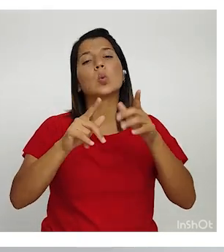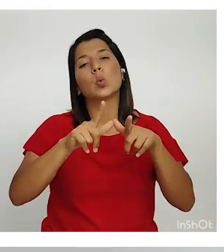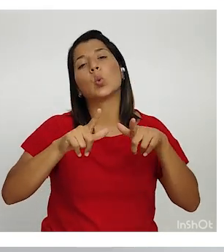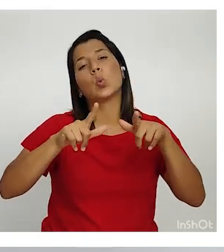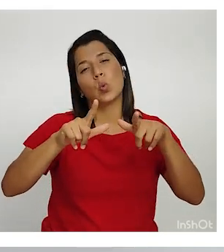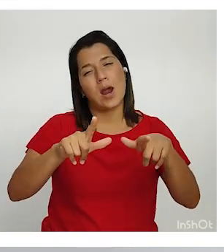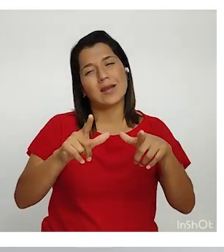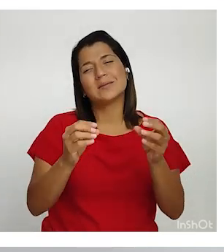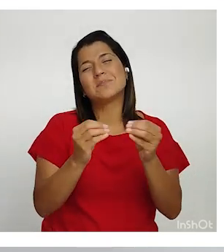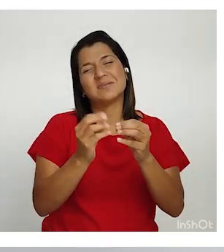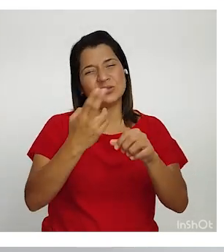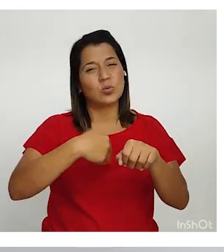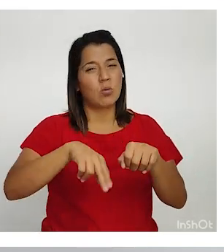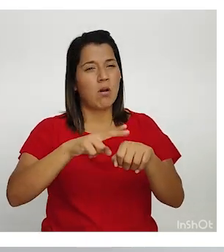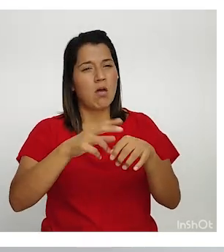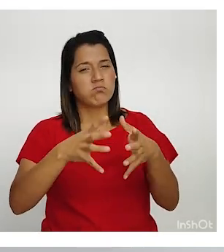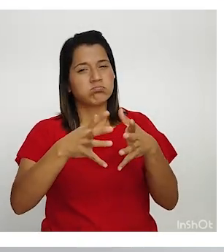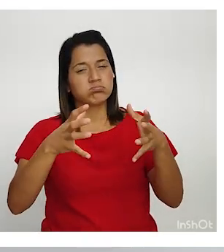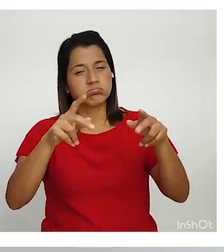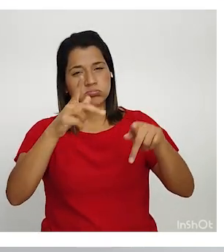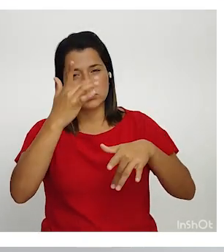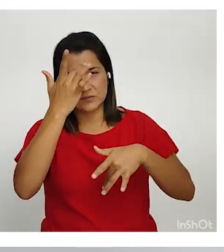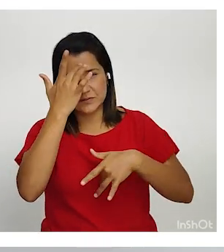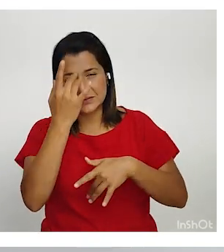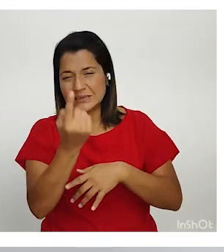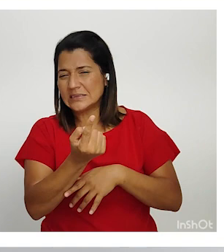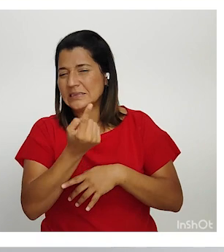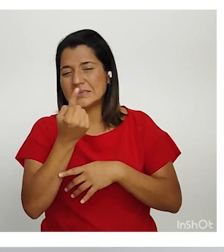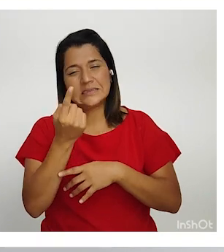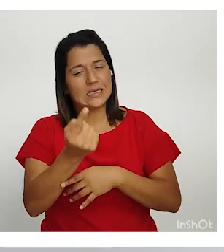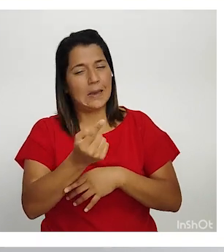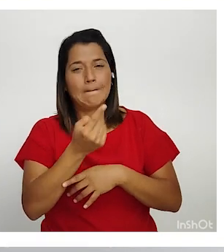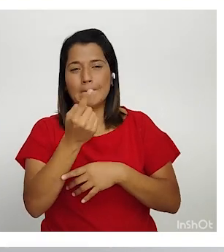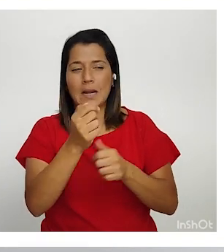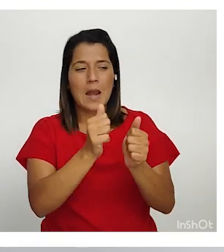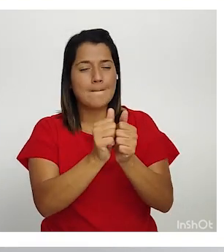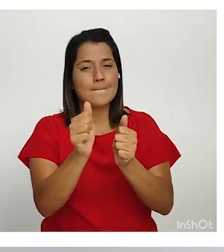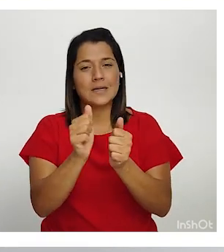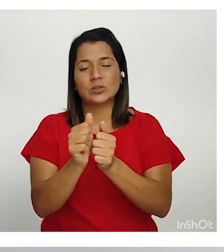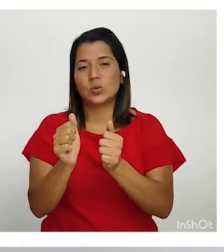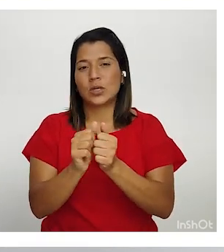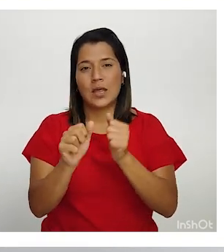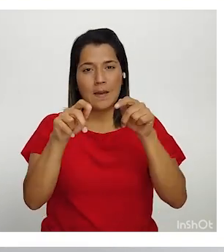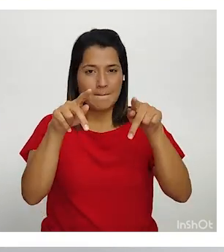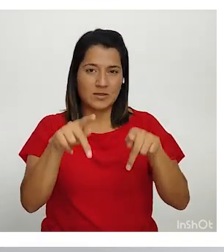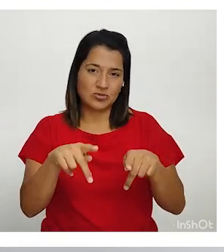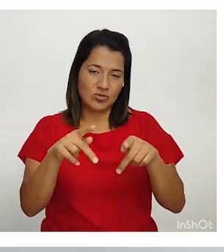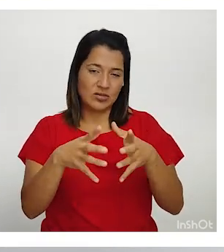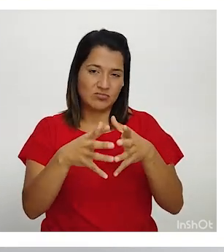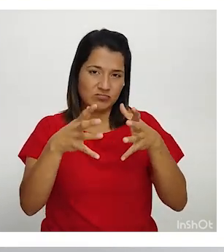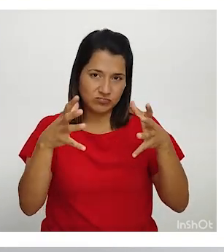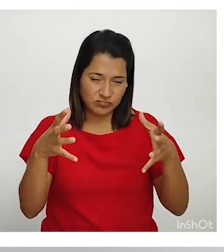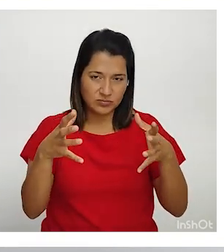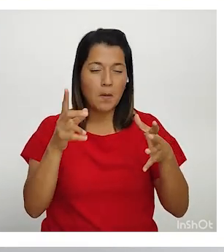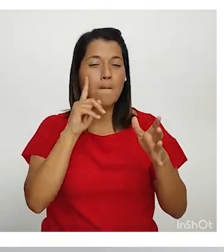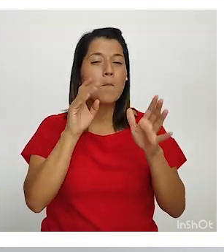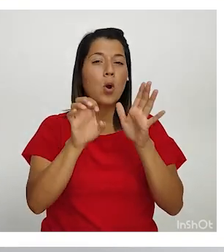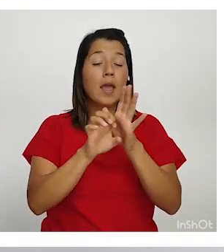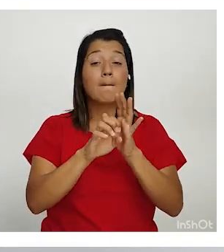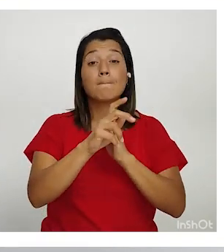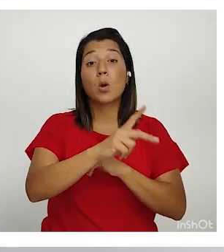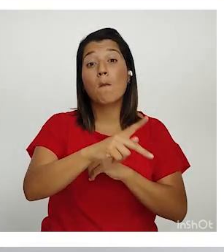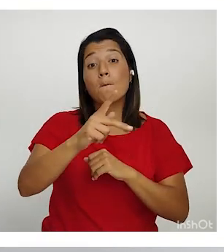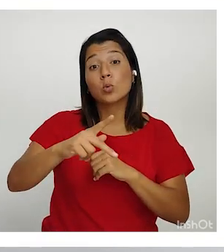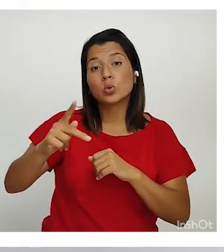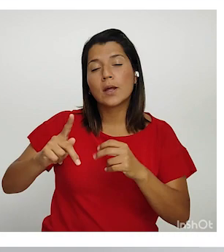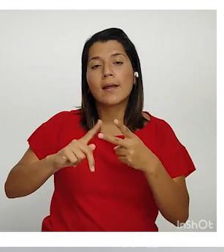las tradicionales, por decirlo de alguna forma, son las que siempre han presentado la mayor cantidad de número de casos. Entre ellas están la provincia de